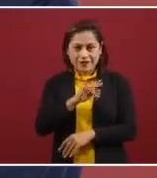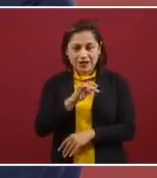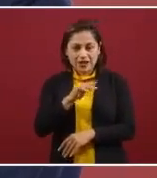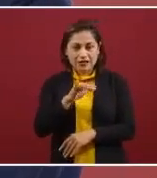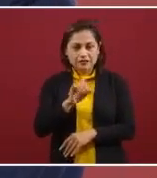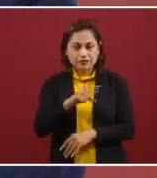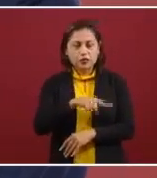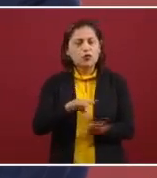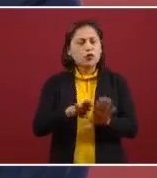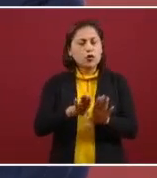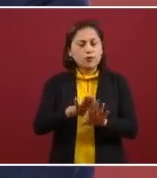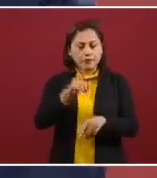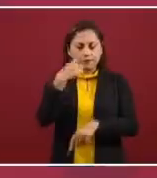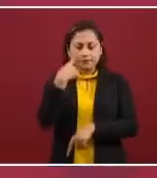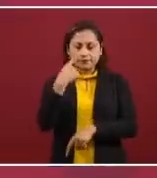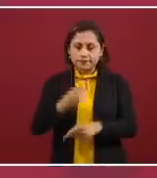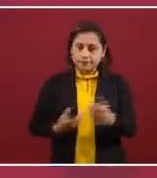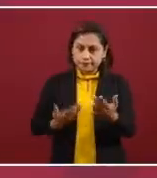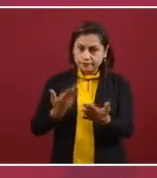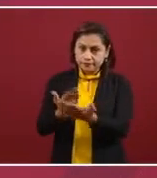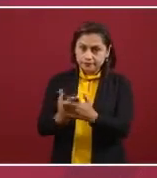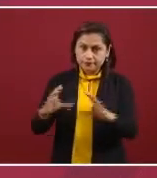Congreso y ahí